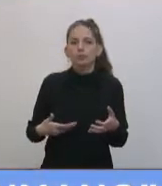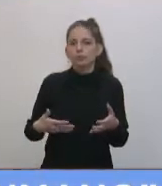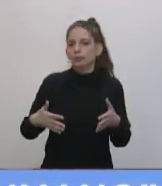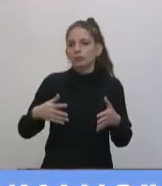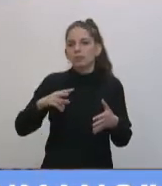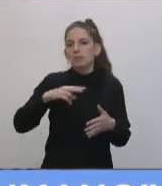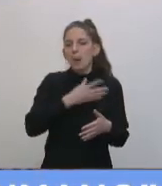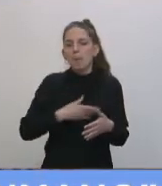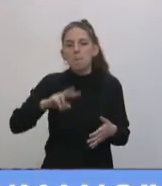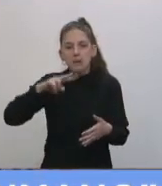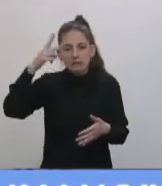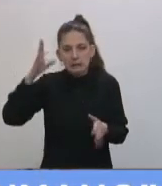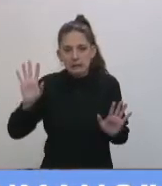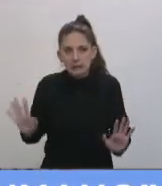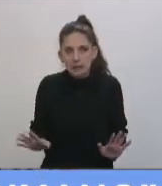vicepresidencial. Escucho esta tarde, bueno,